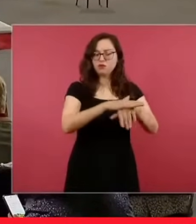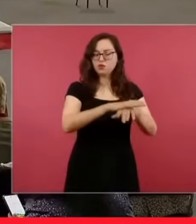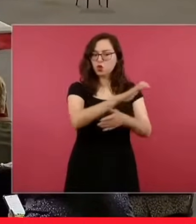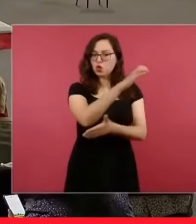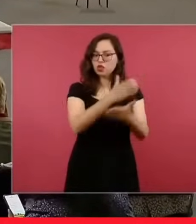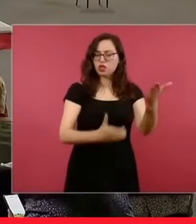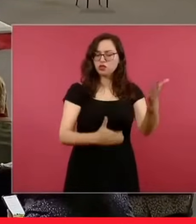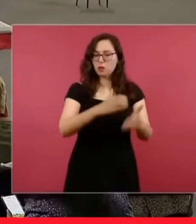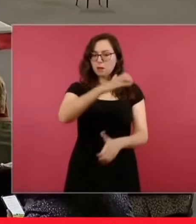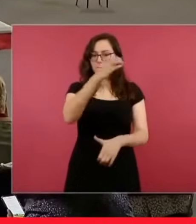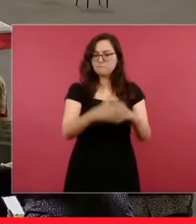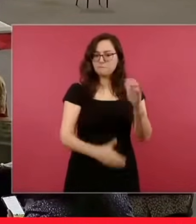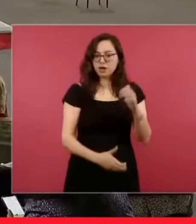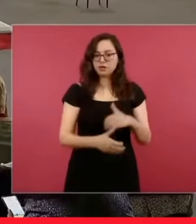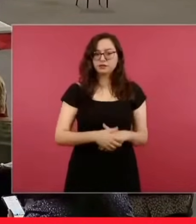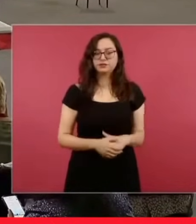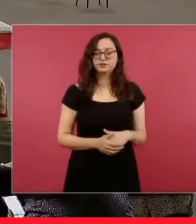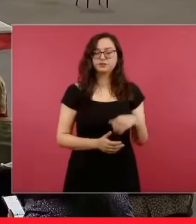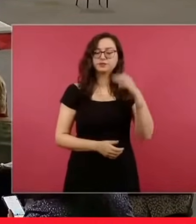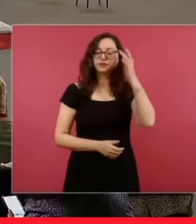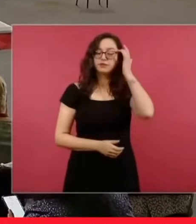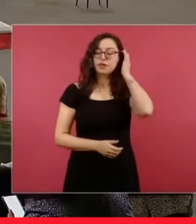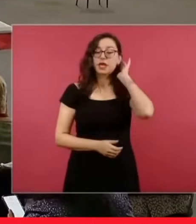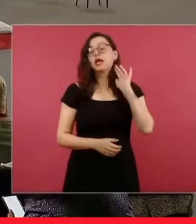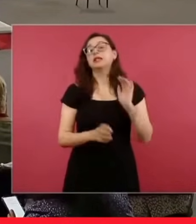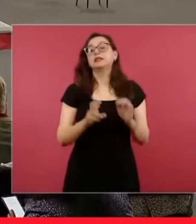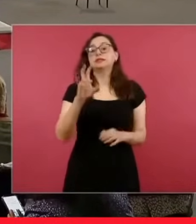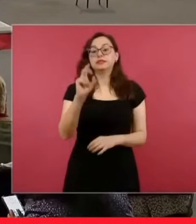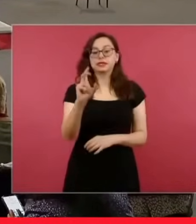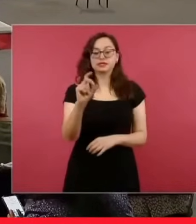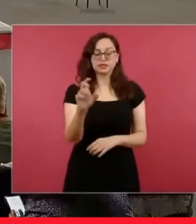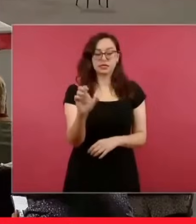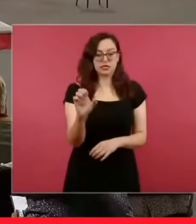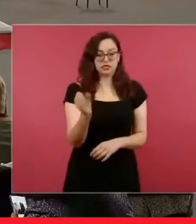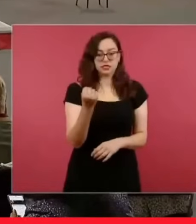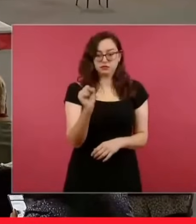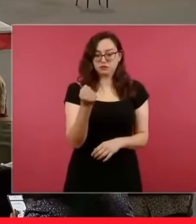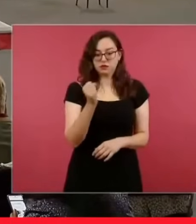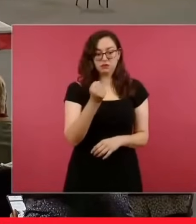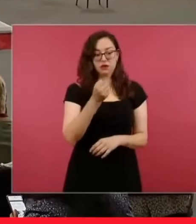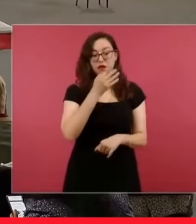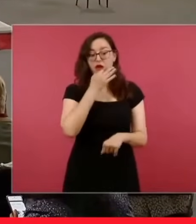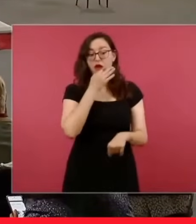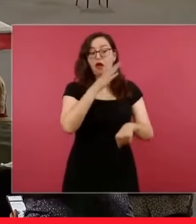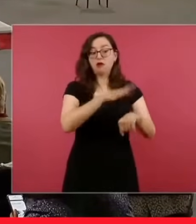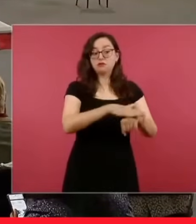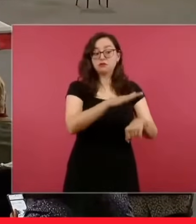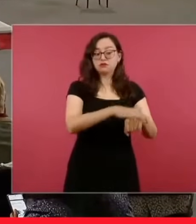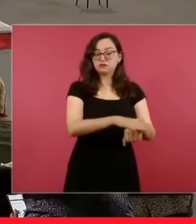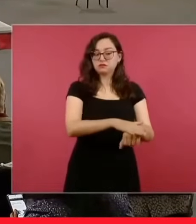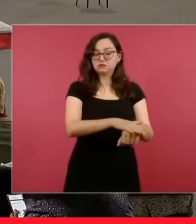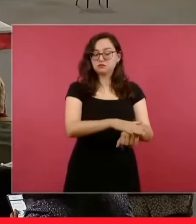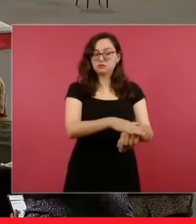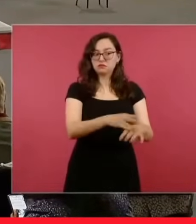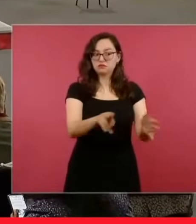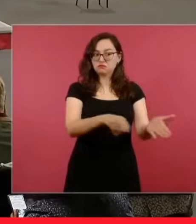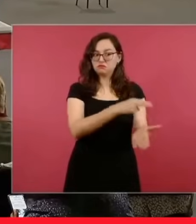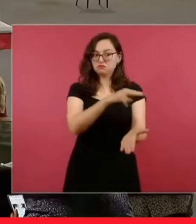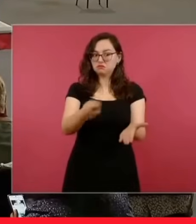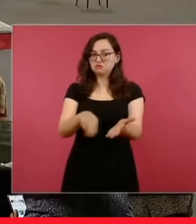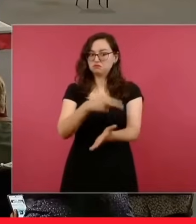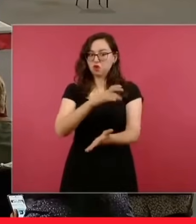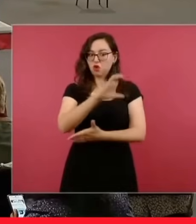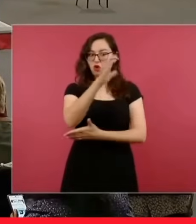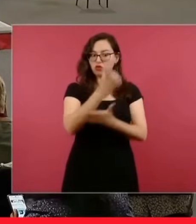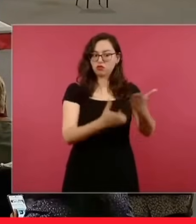septiembre se firmó con esta empresa el convenio de terminación anticipada sin pago alguno. Además de